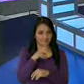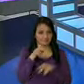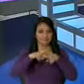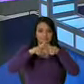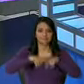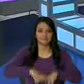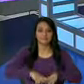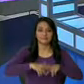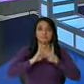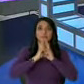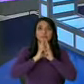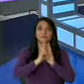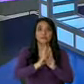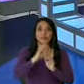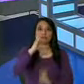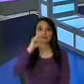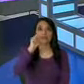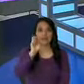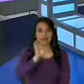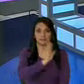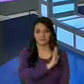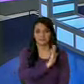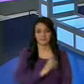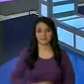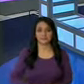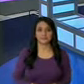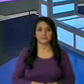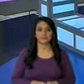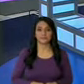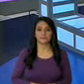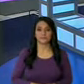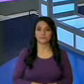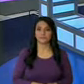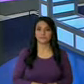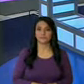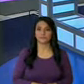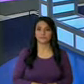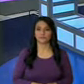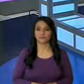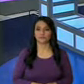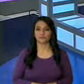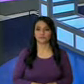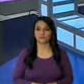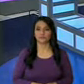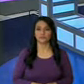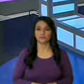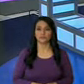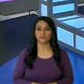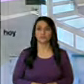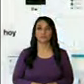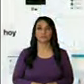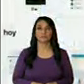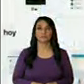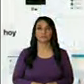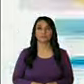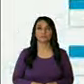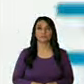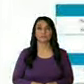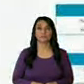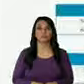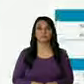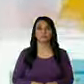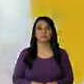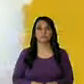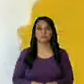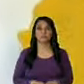los movimientos. A esta hora de la mañana, ¿te parece? Claro que Revisemos inmediatamente a esta hora. Atención país, los datos son